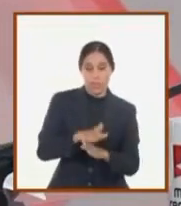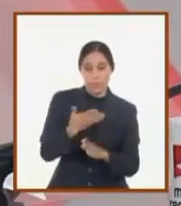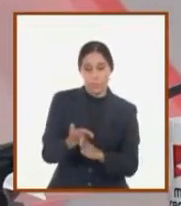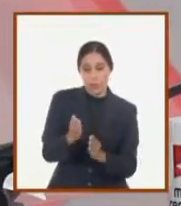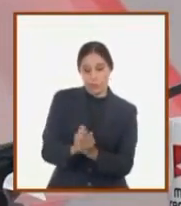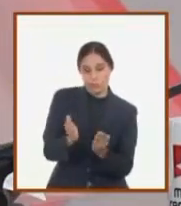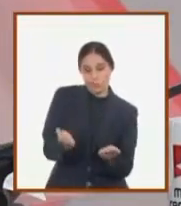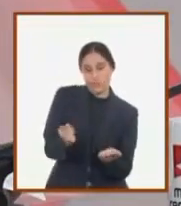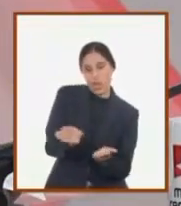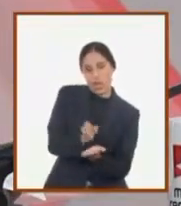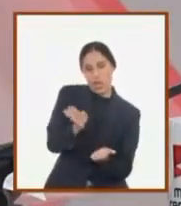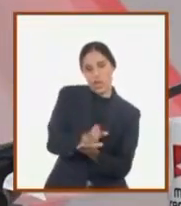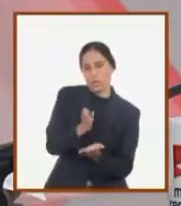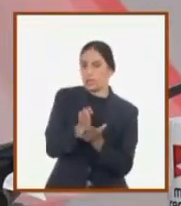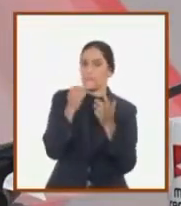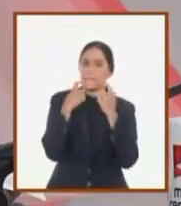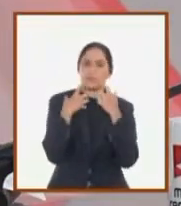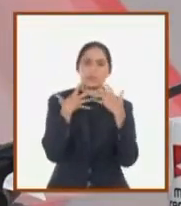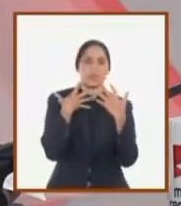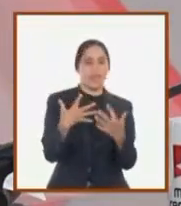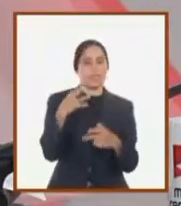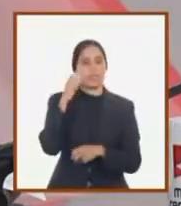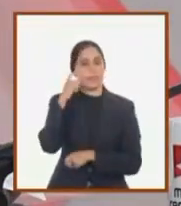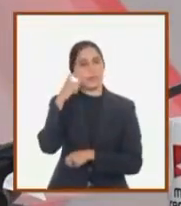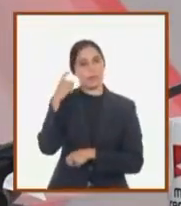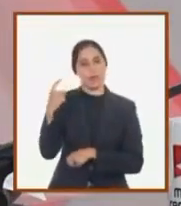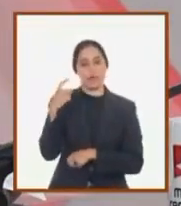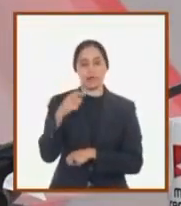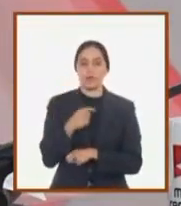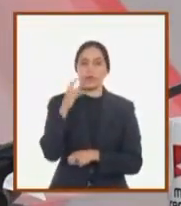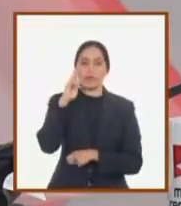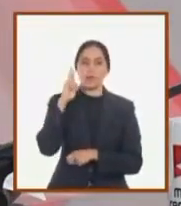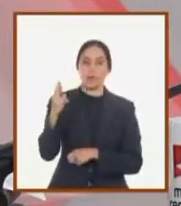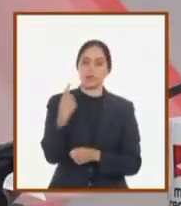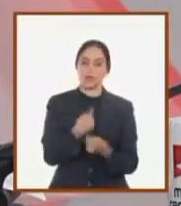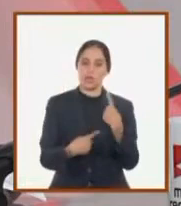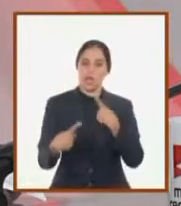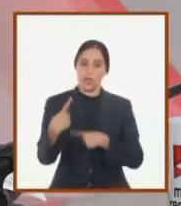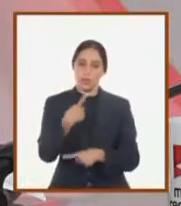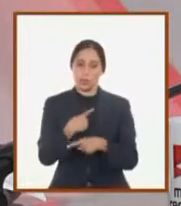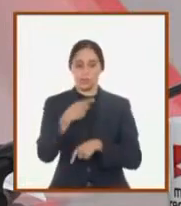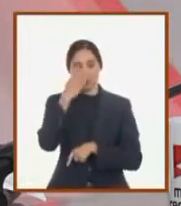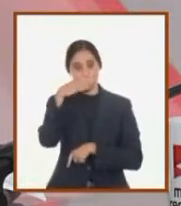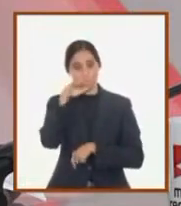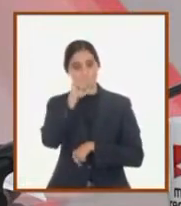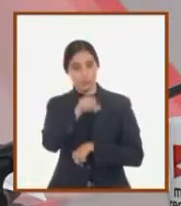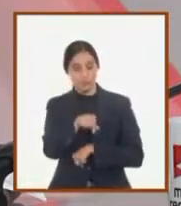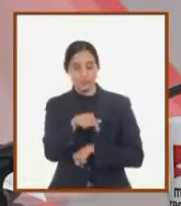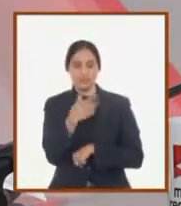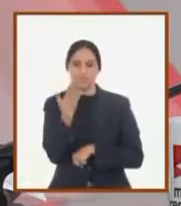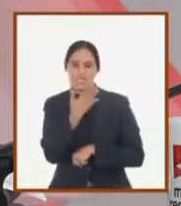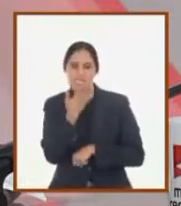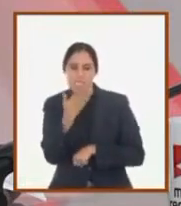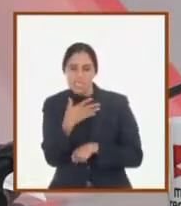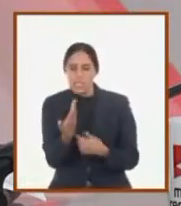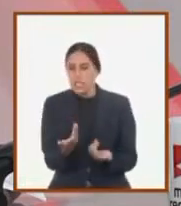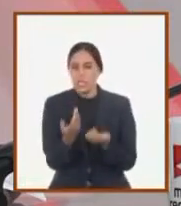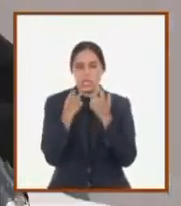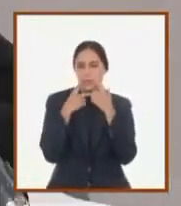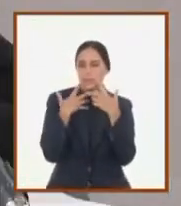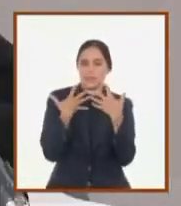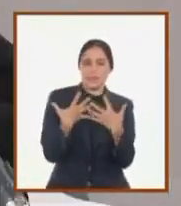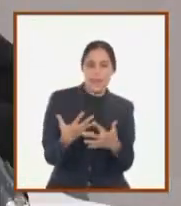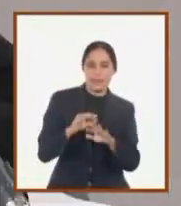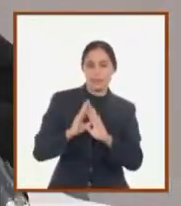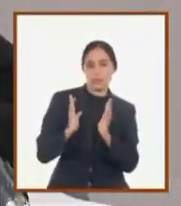memoria también histórica de la Revolución a través de las publicaciones y de las publicaciones quiero que vk nos hable Cómo ha sido la